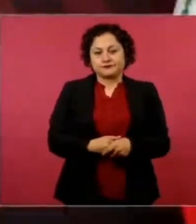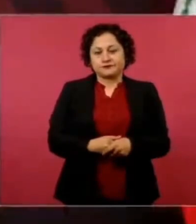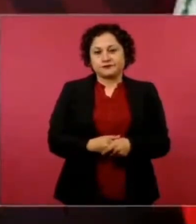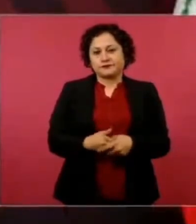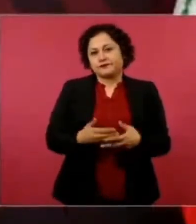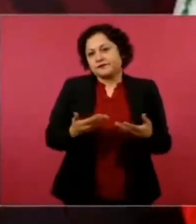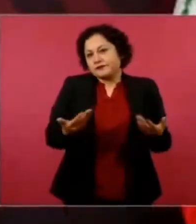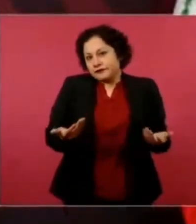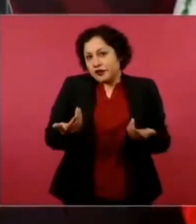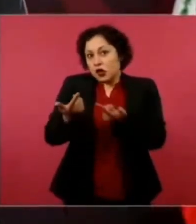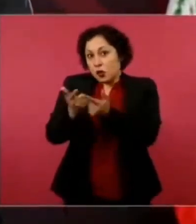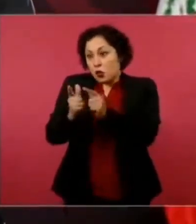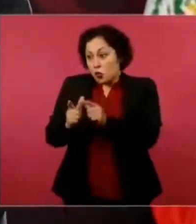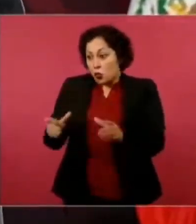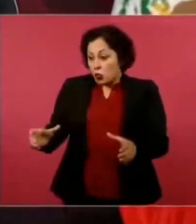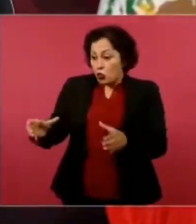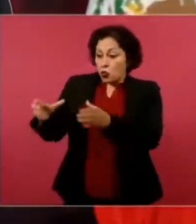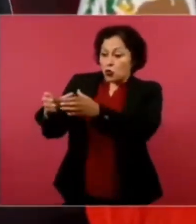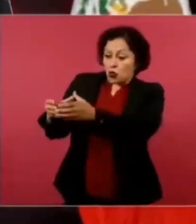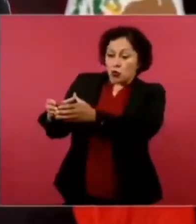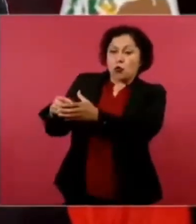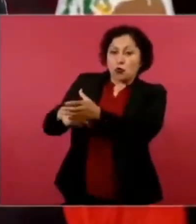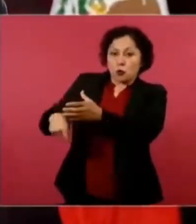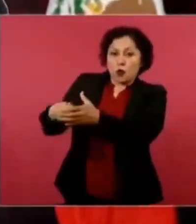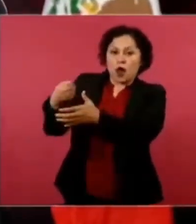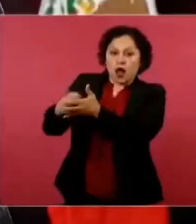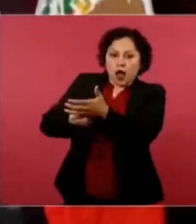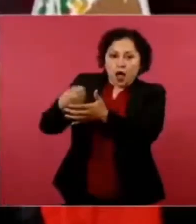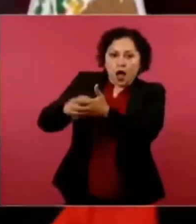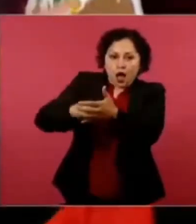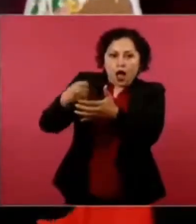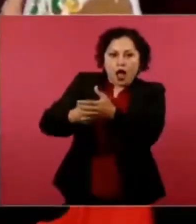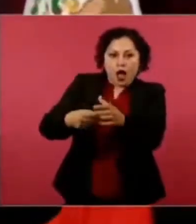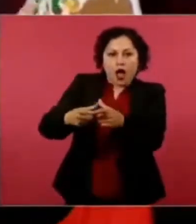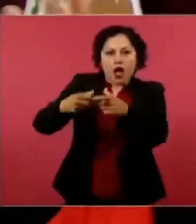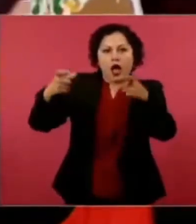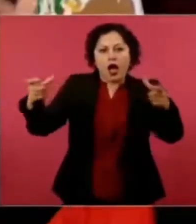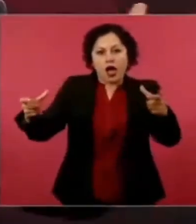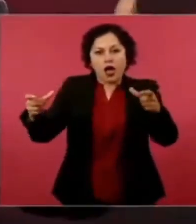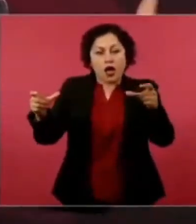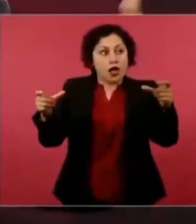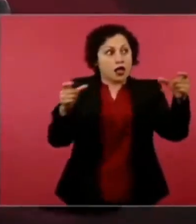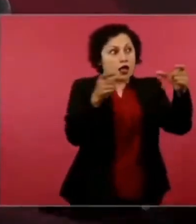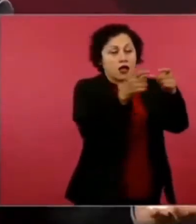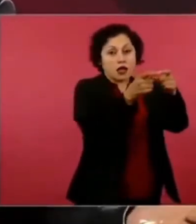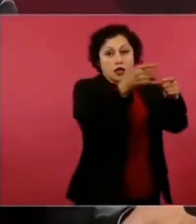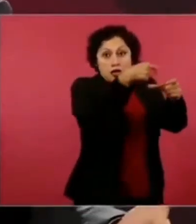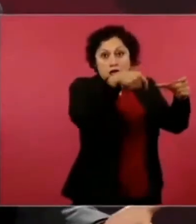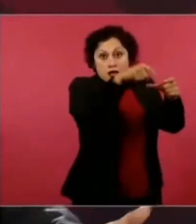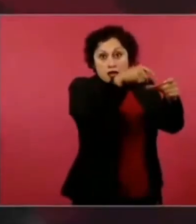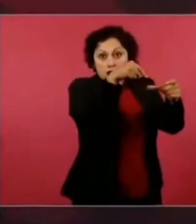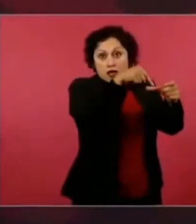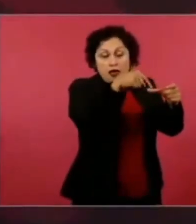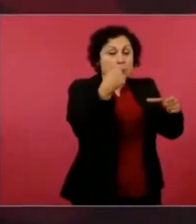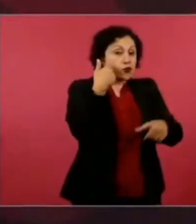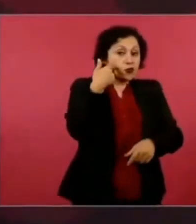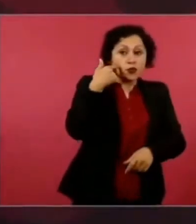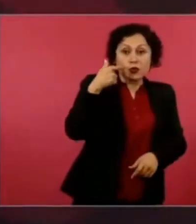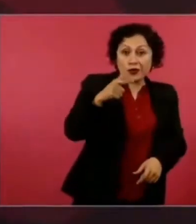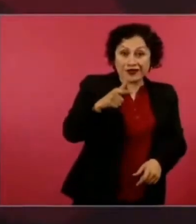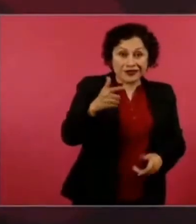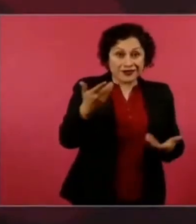pues no es fácil que se sientan expulsados del paraíso.